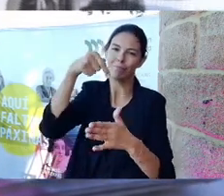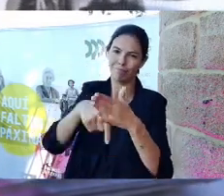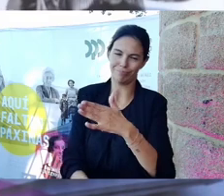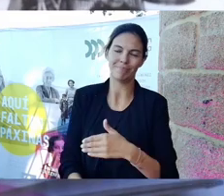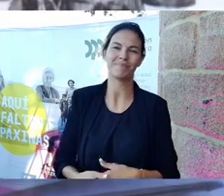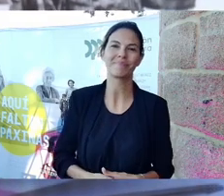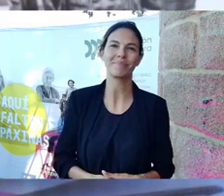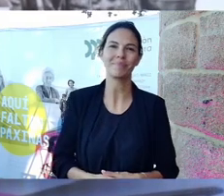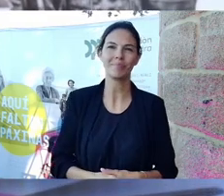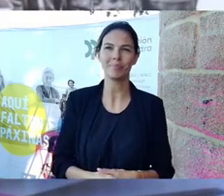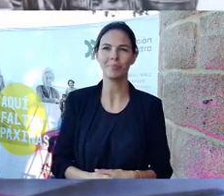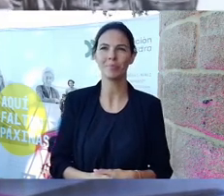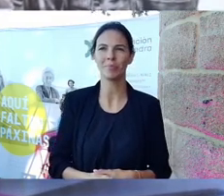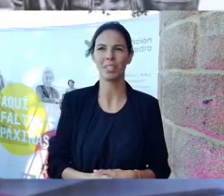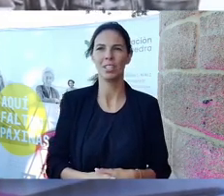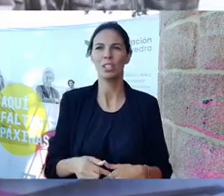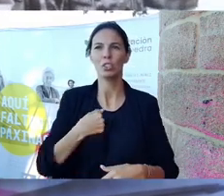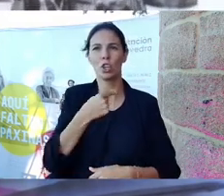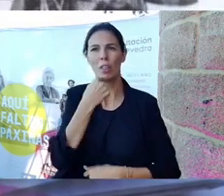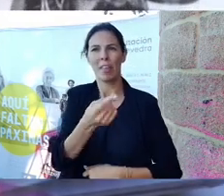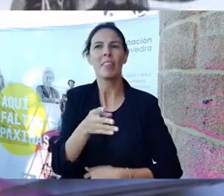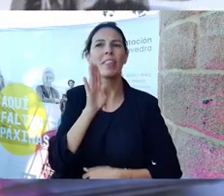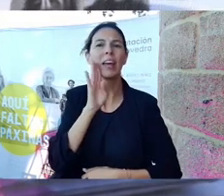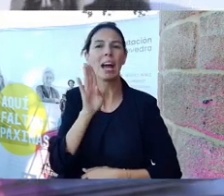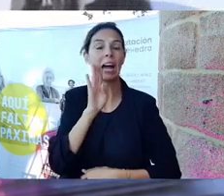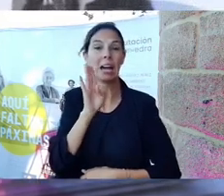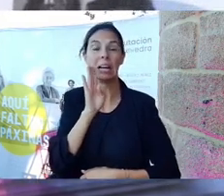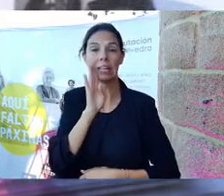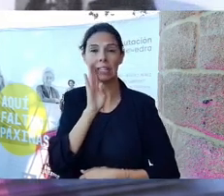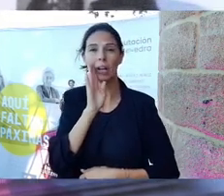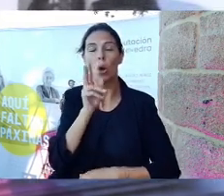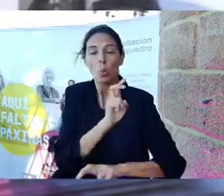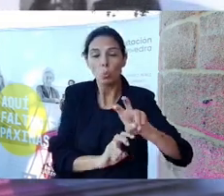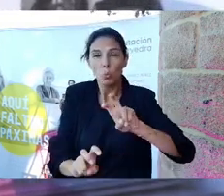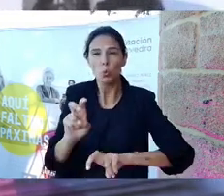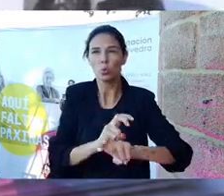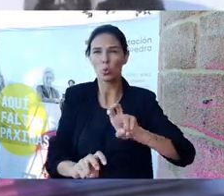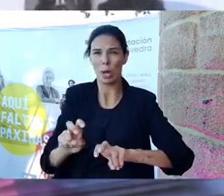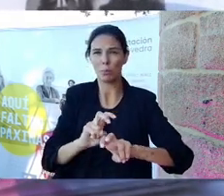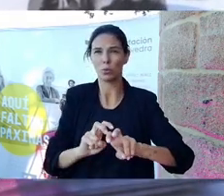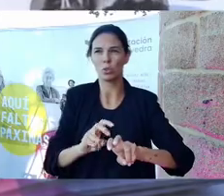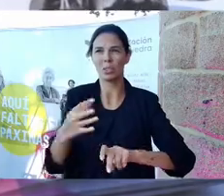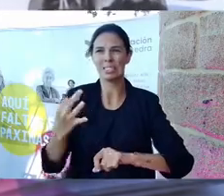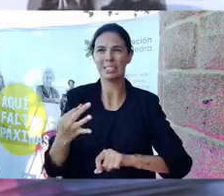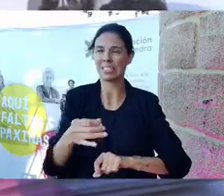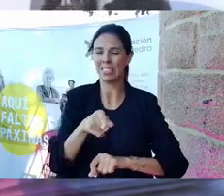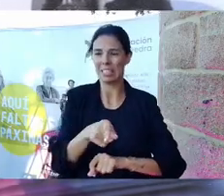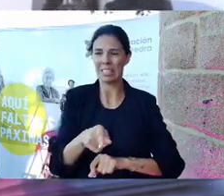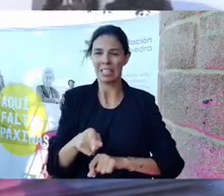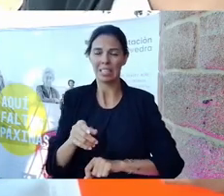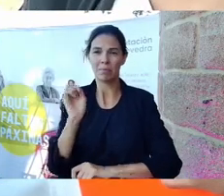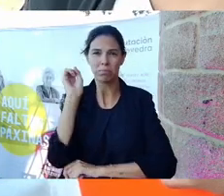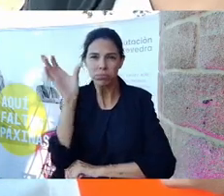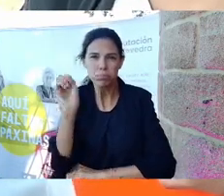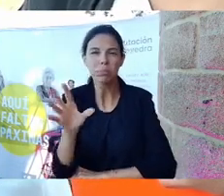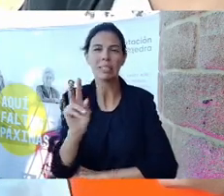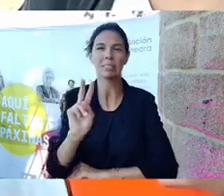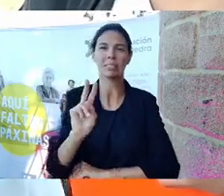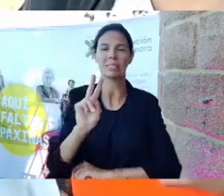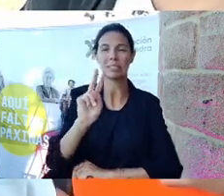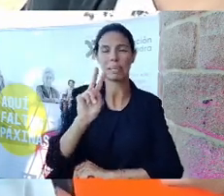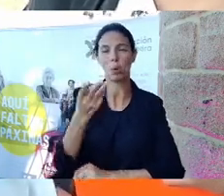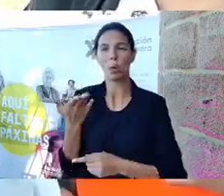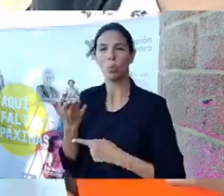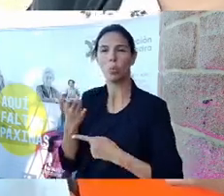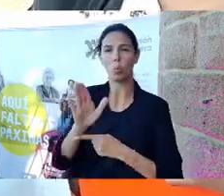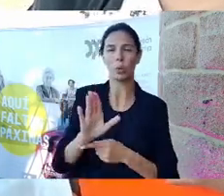un pouquiño máis a fondo. Como vos decía, o que buscábamos con esta segunda antoloxía de podcast e